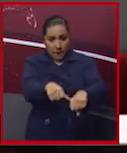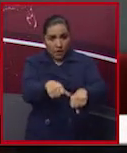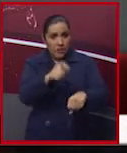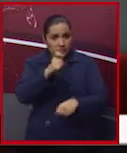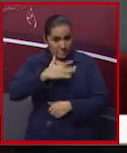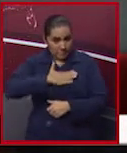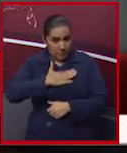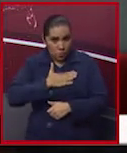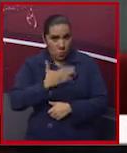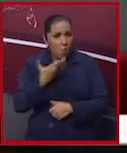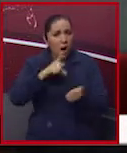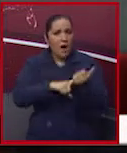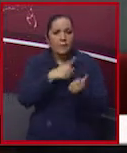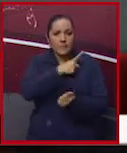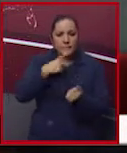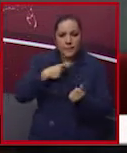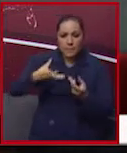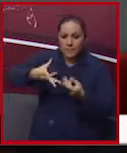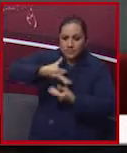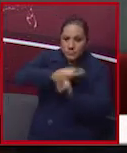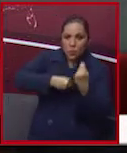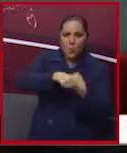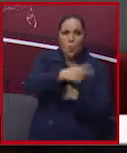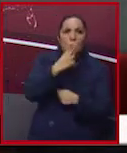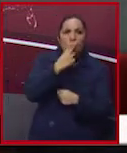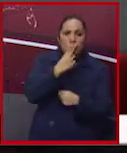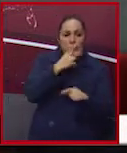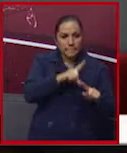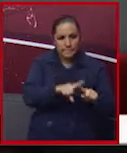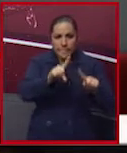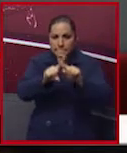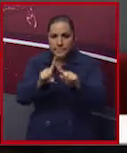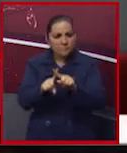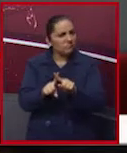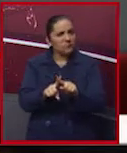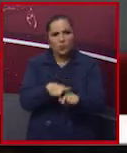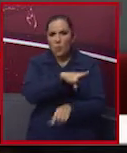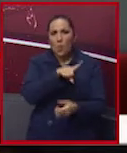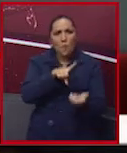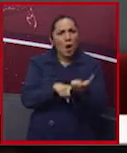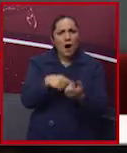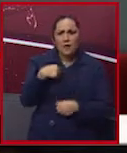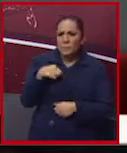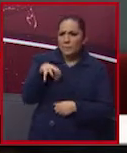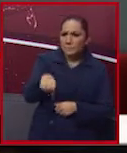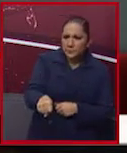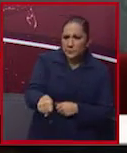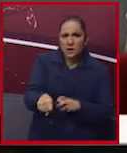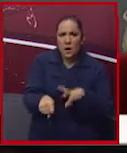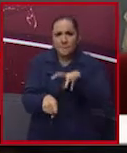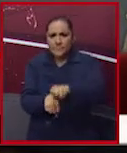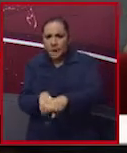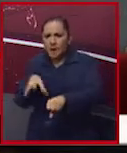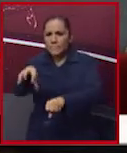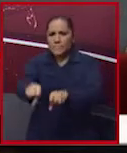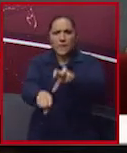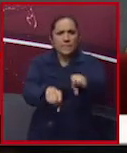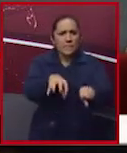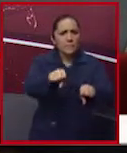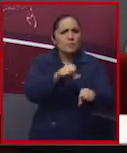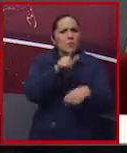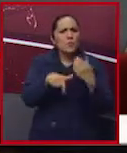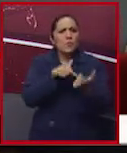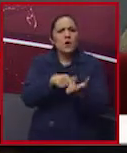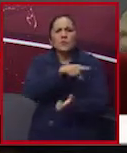recursos, sino que más que eso genera un estado de dependencia terrible entre estos poseedores